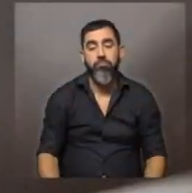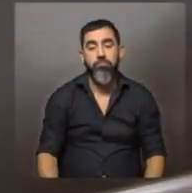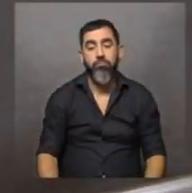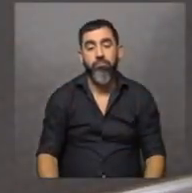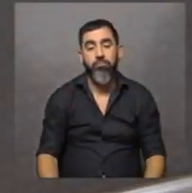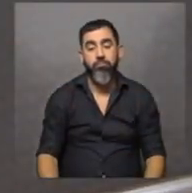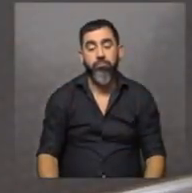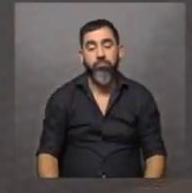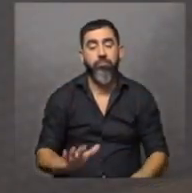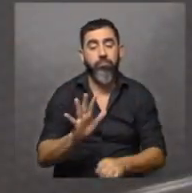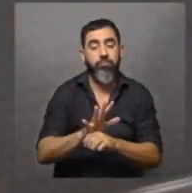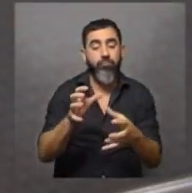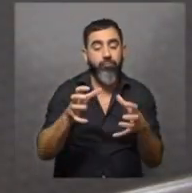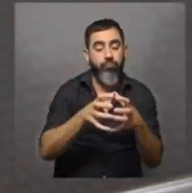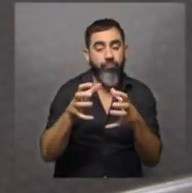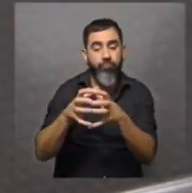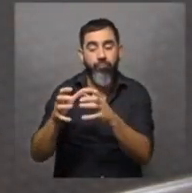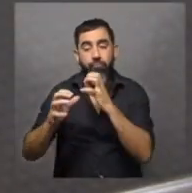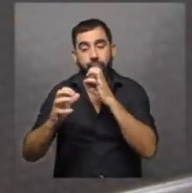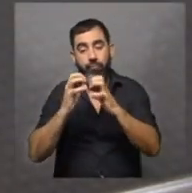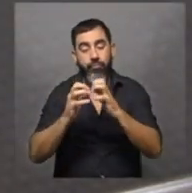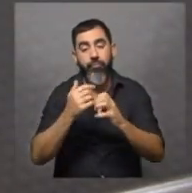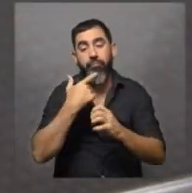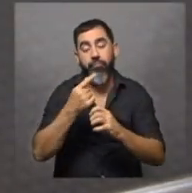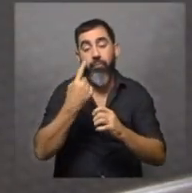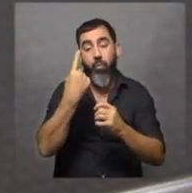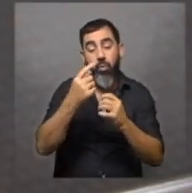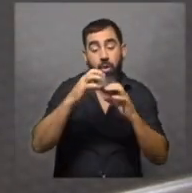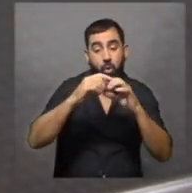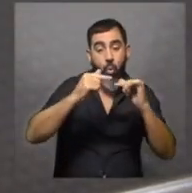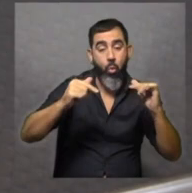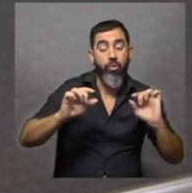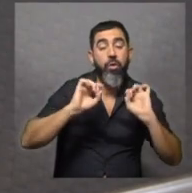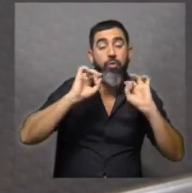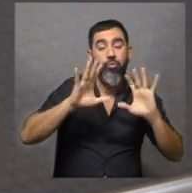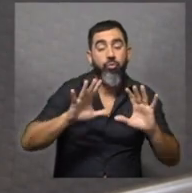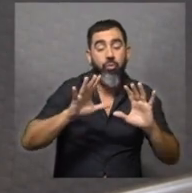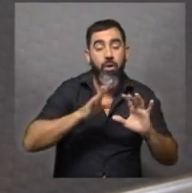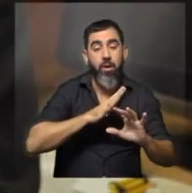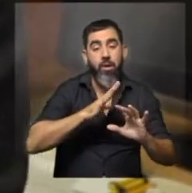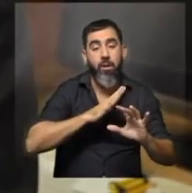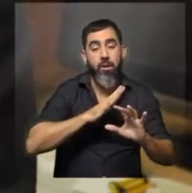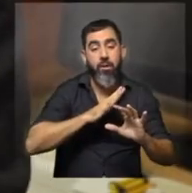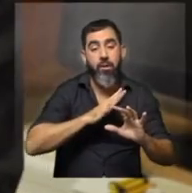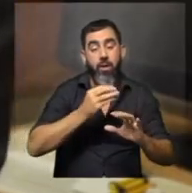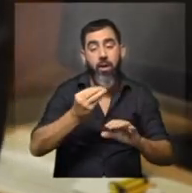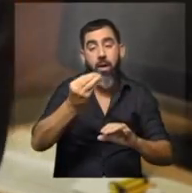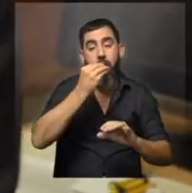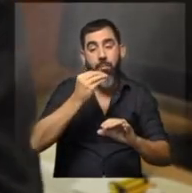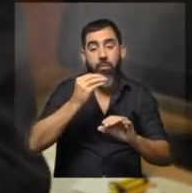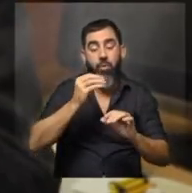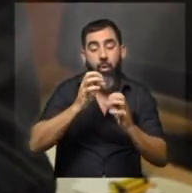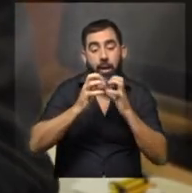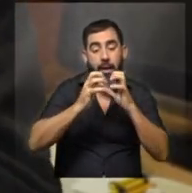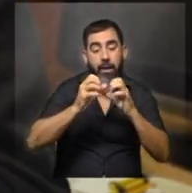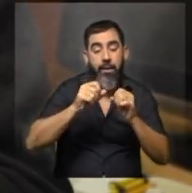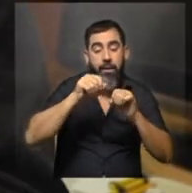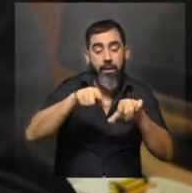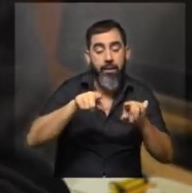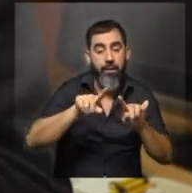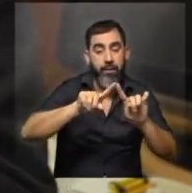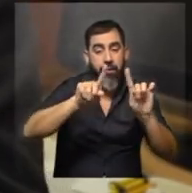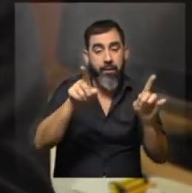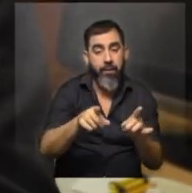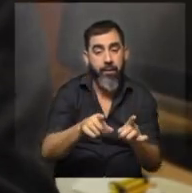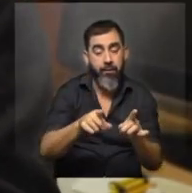Como paquetes de energía. Entonces, una onda electromagnética solo es capaz de entregar a un alimento un paquete de energía, lo que